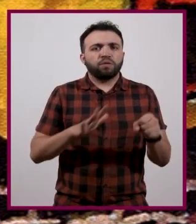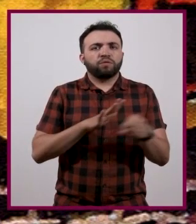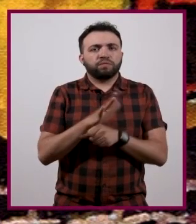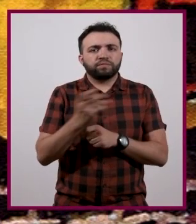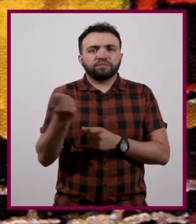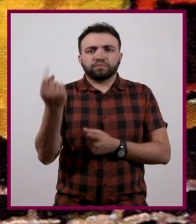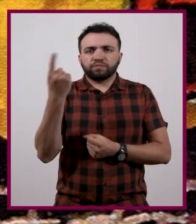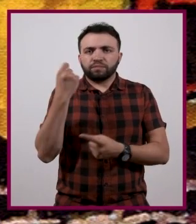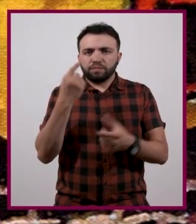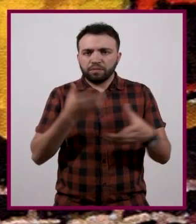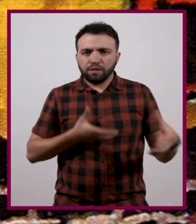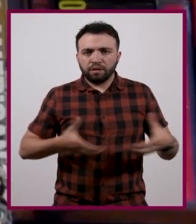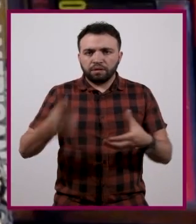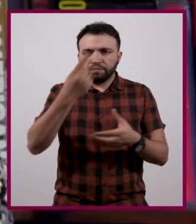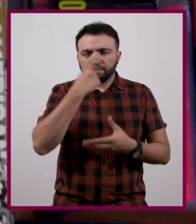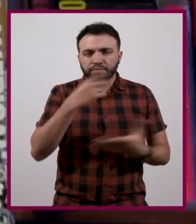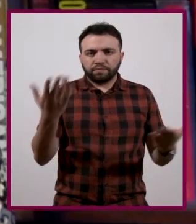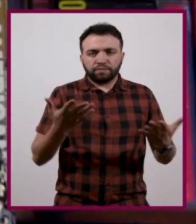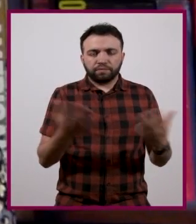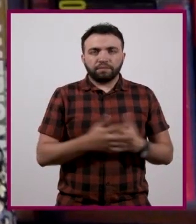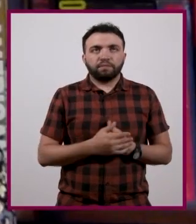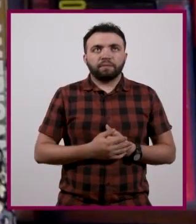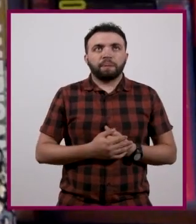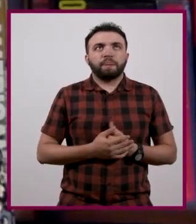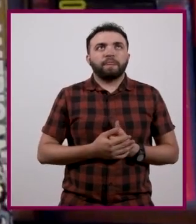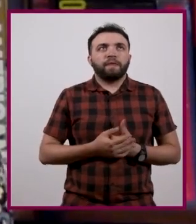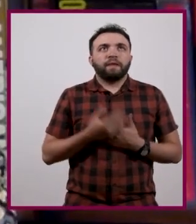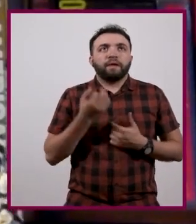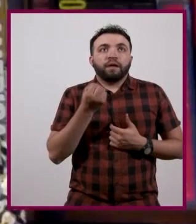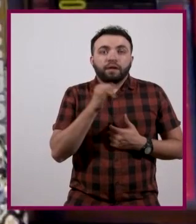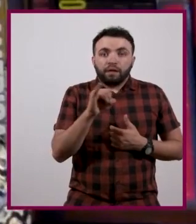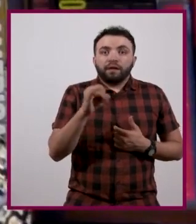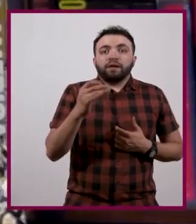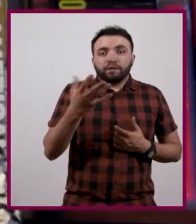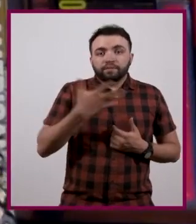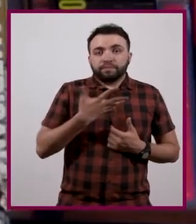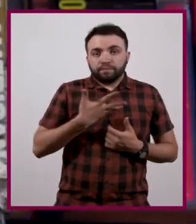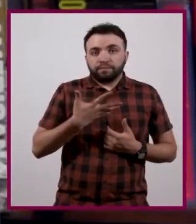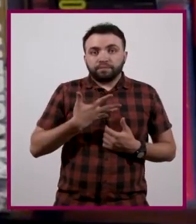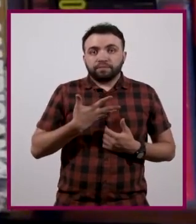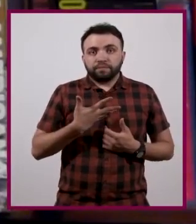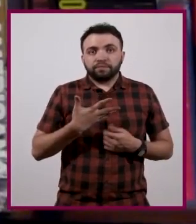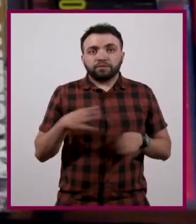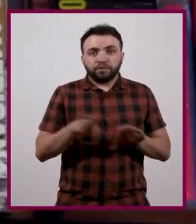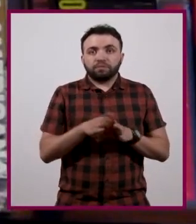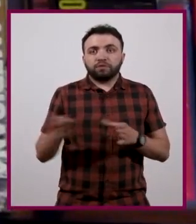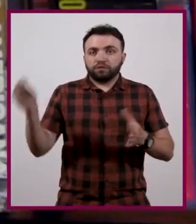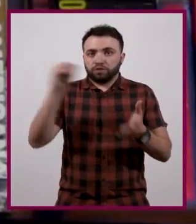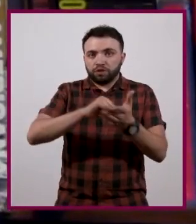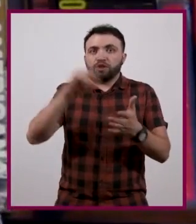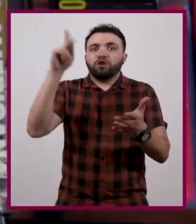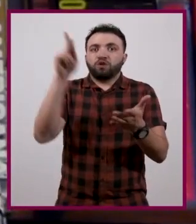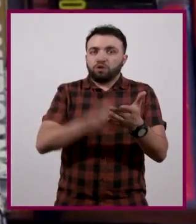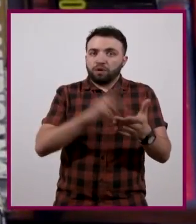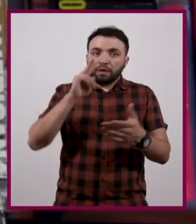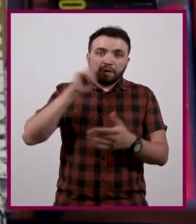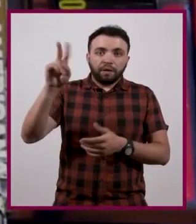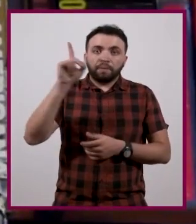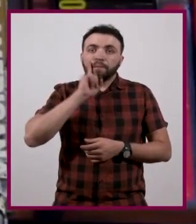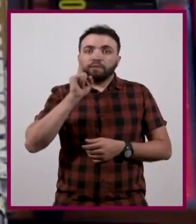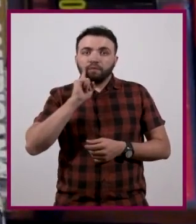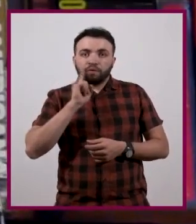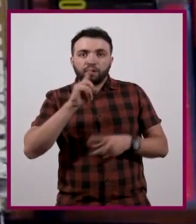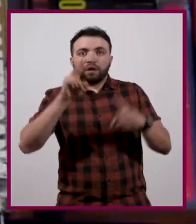algunos caminos para hacerlo? Si hay que reivindicar el papel de las mujeres en el arte,